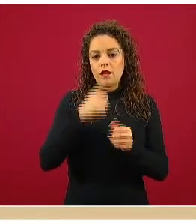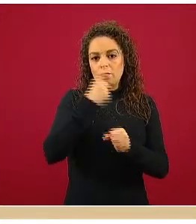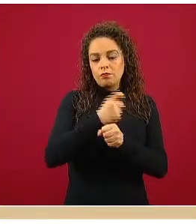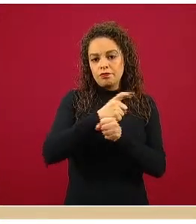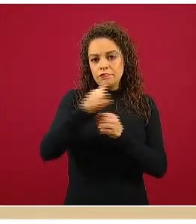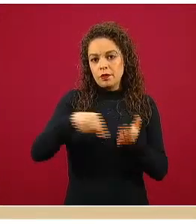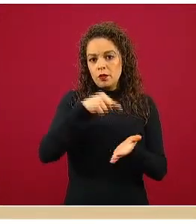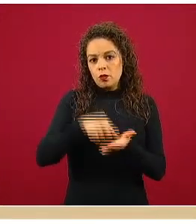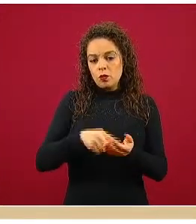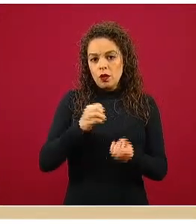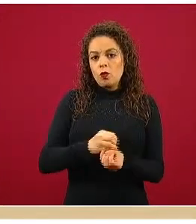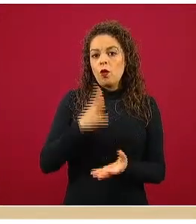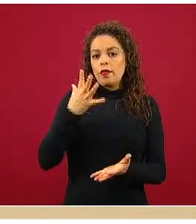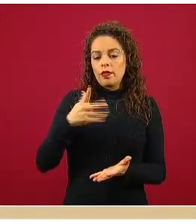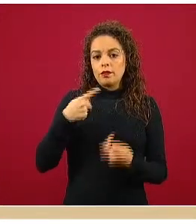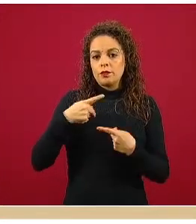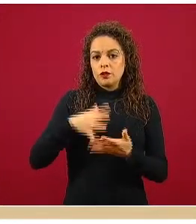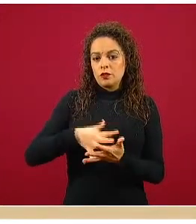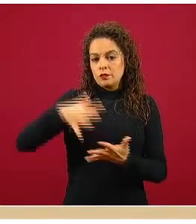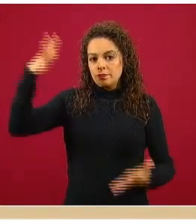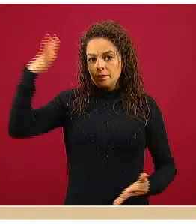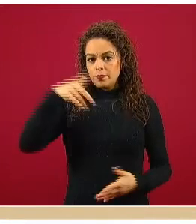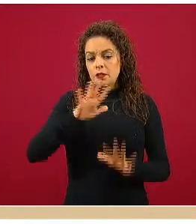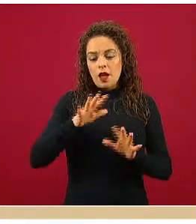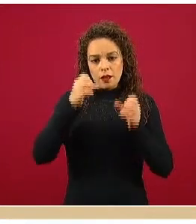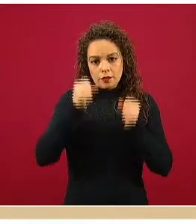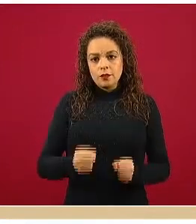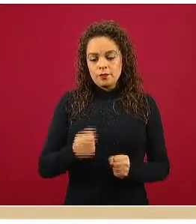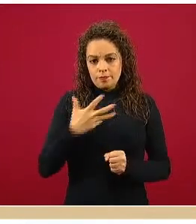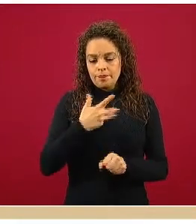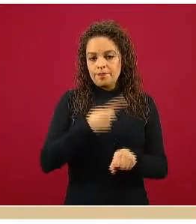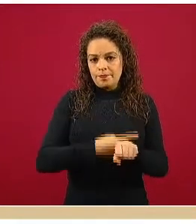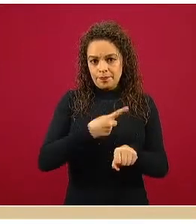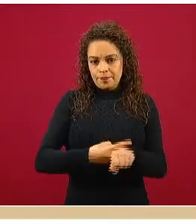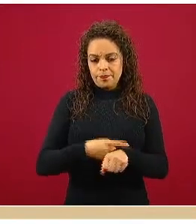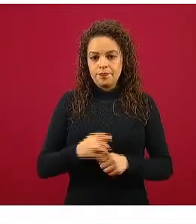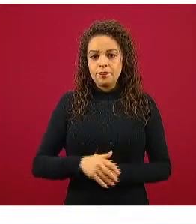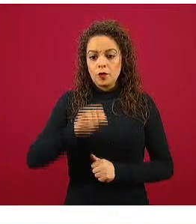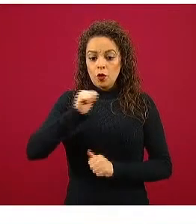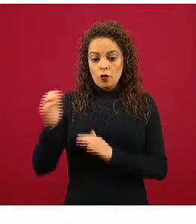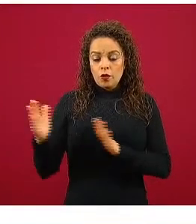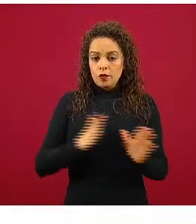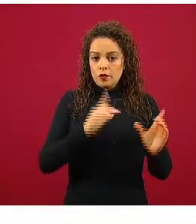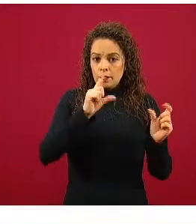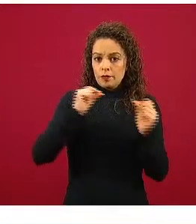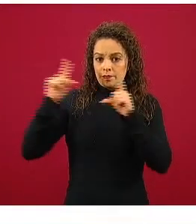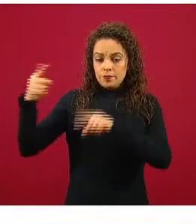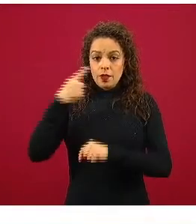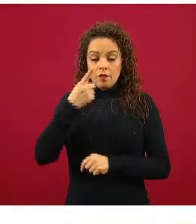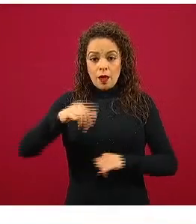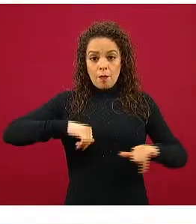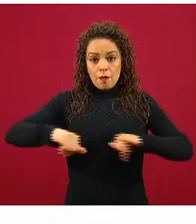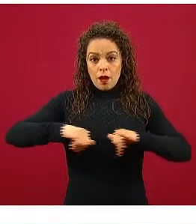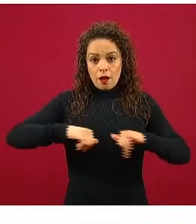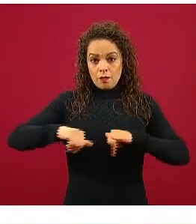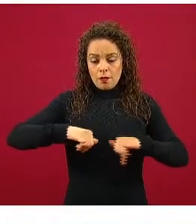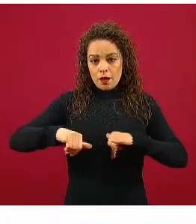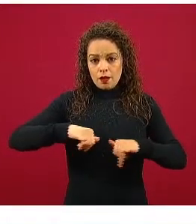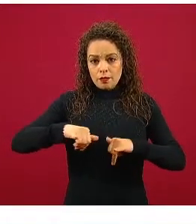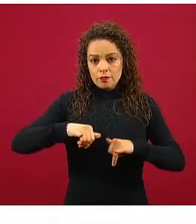de cantidad de casos confirmados. En la siguiente diapositiva veremos el mapa con la